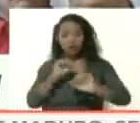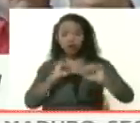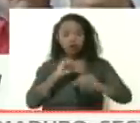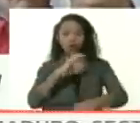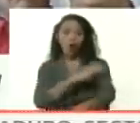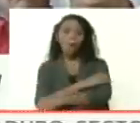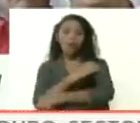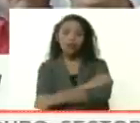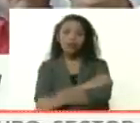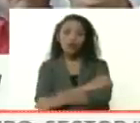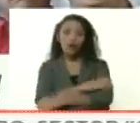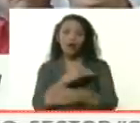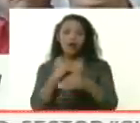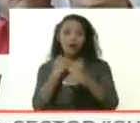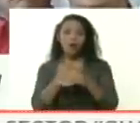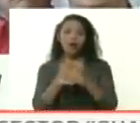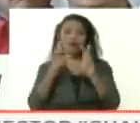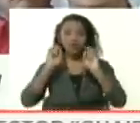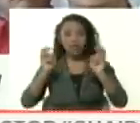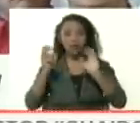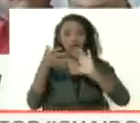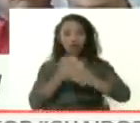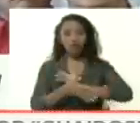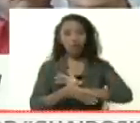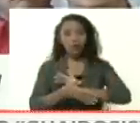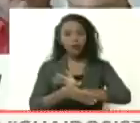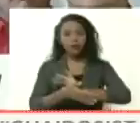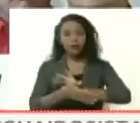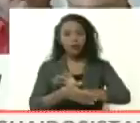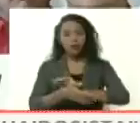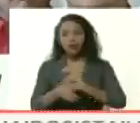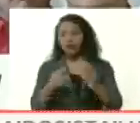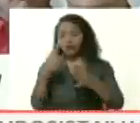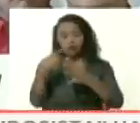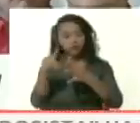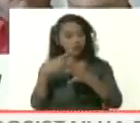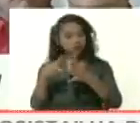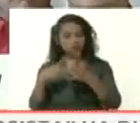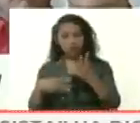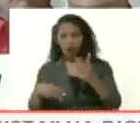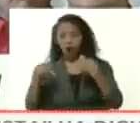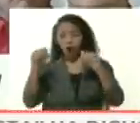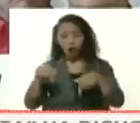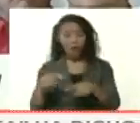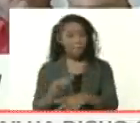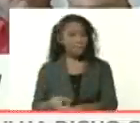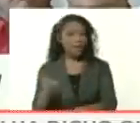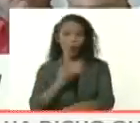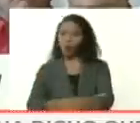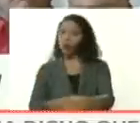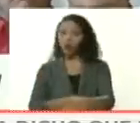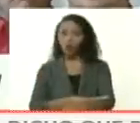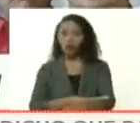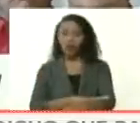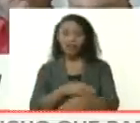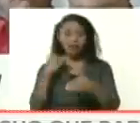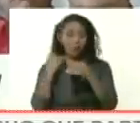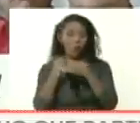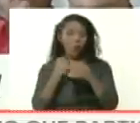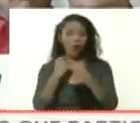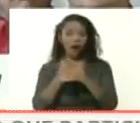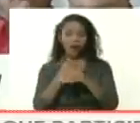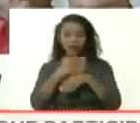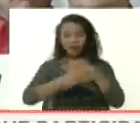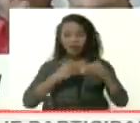así actuó Acción Democrática y COPEI, y sus derivados hoy serían peores, hoy serían exactamente igual a lo que